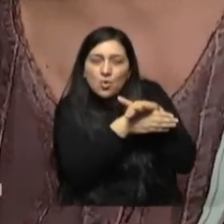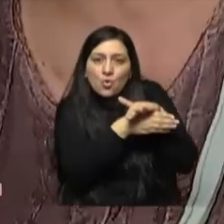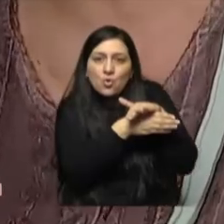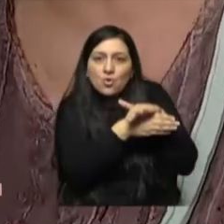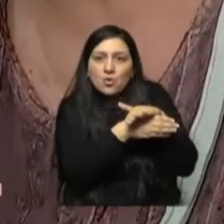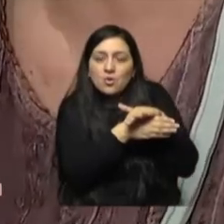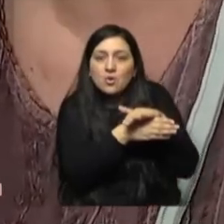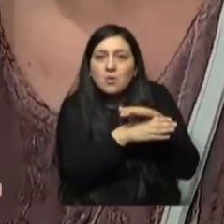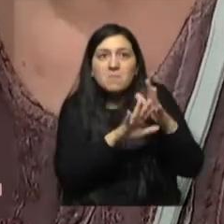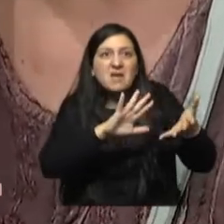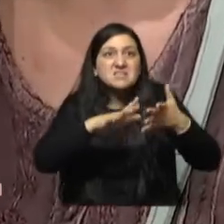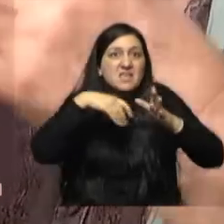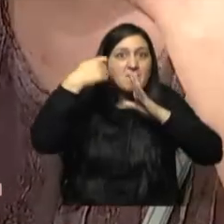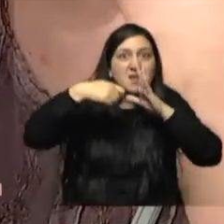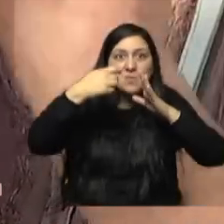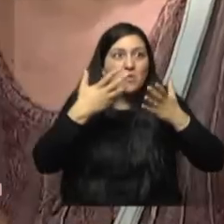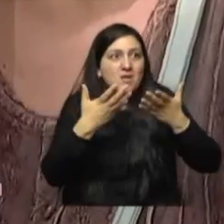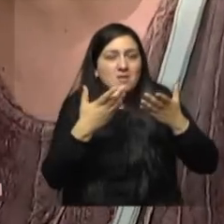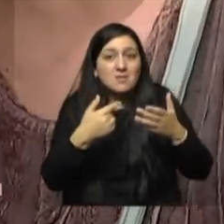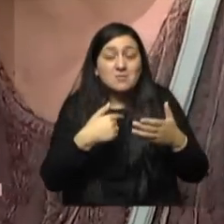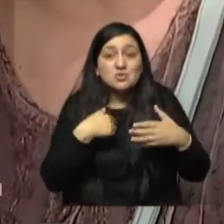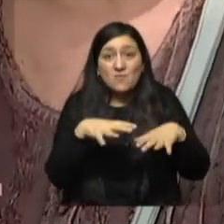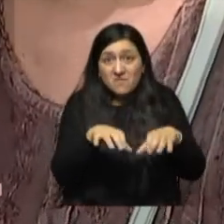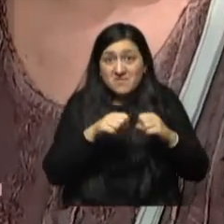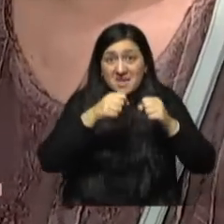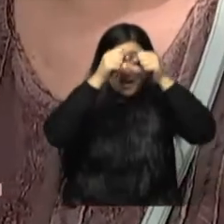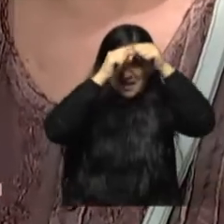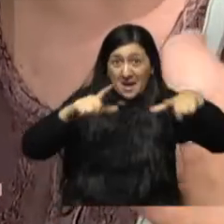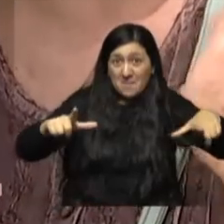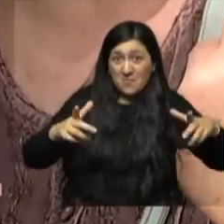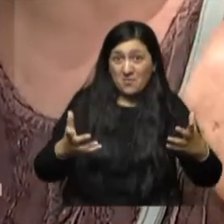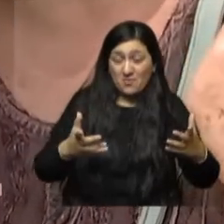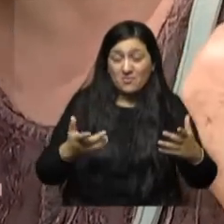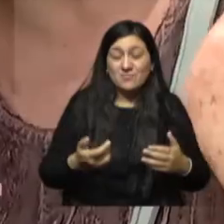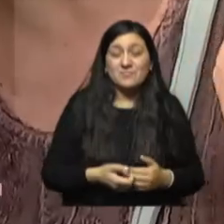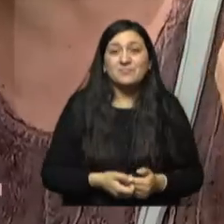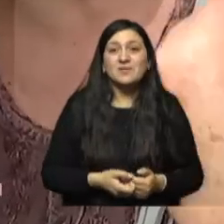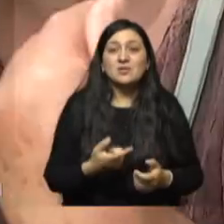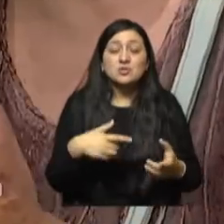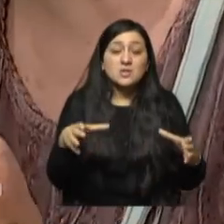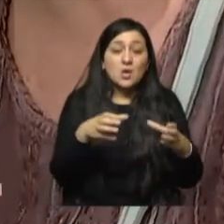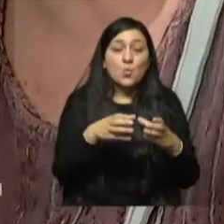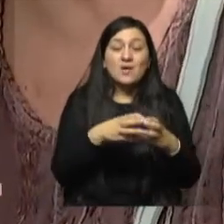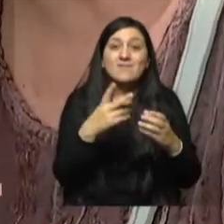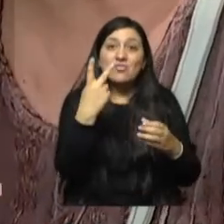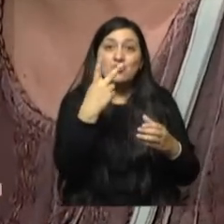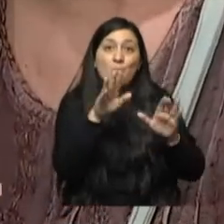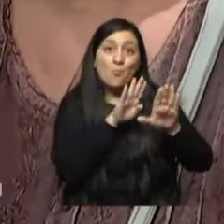decir, cinematográfico, porque vivíamos en el campo, y entonces el espacio tenía dos